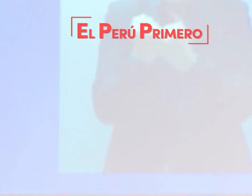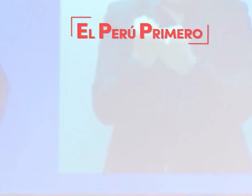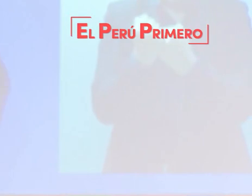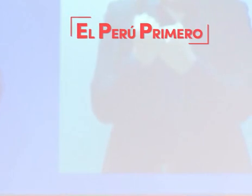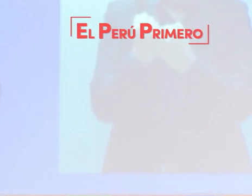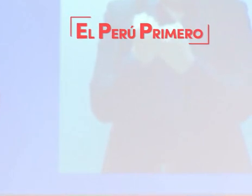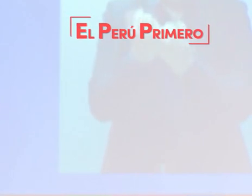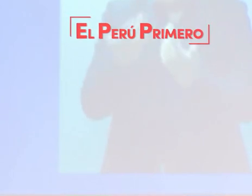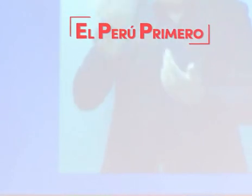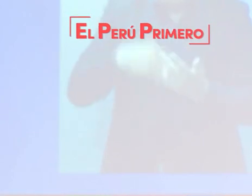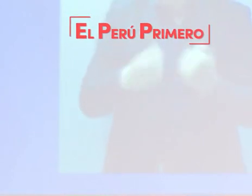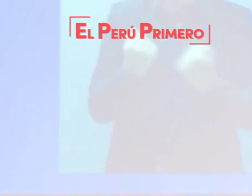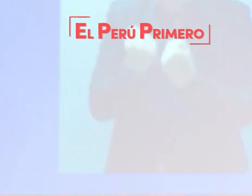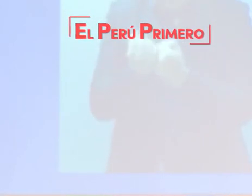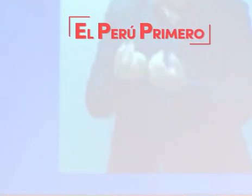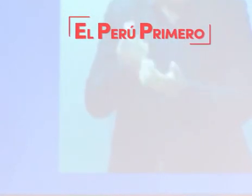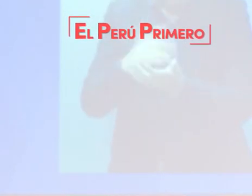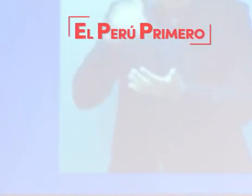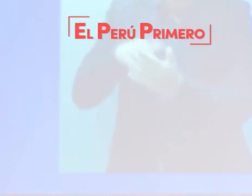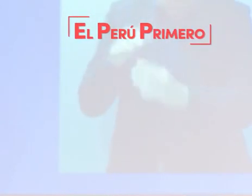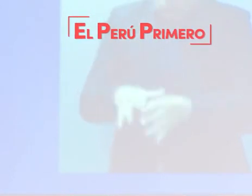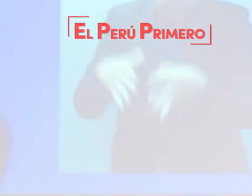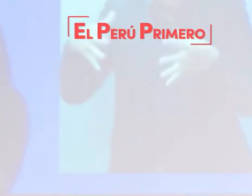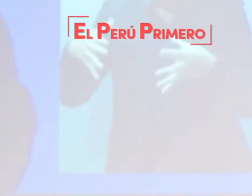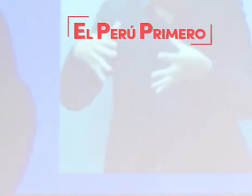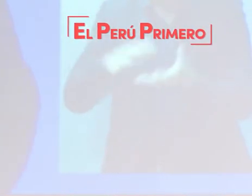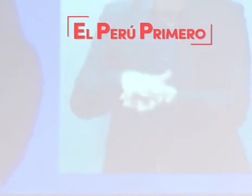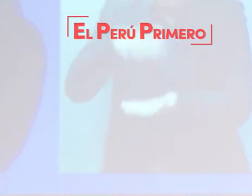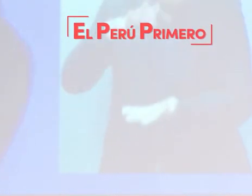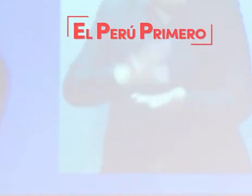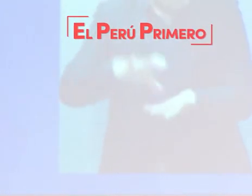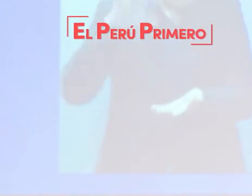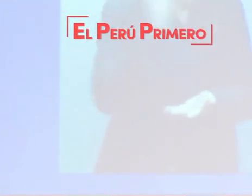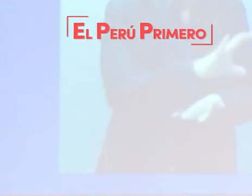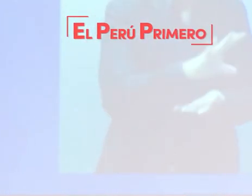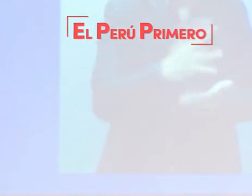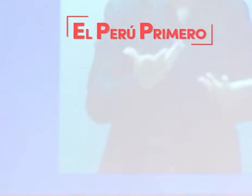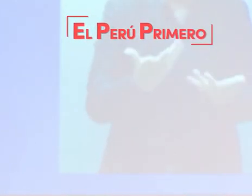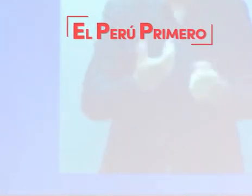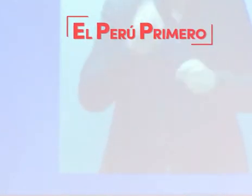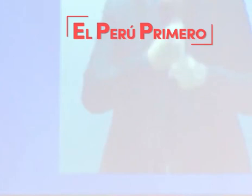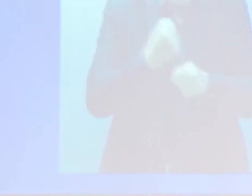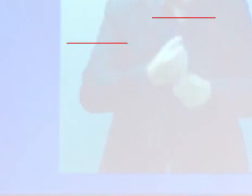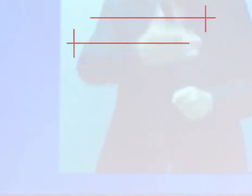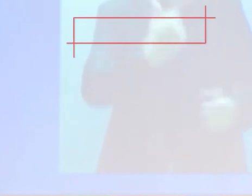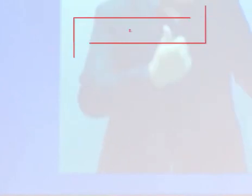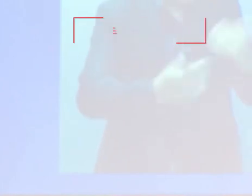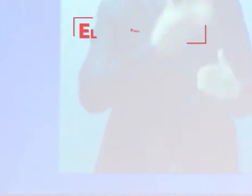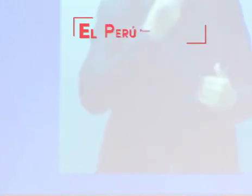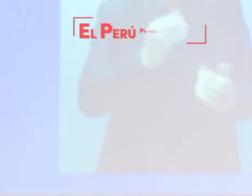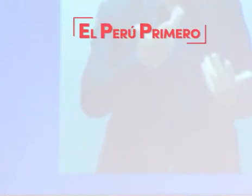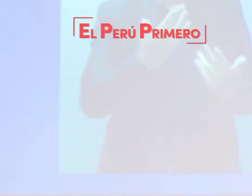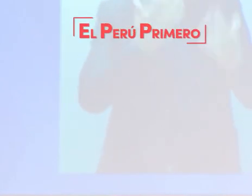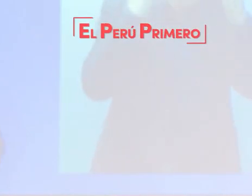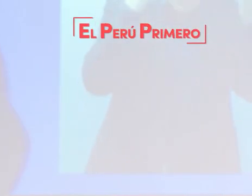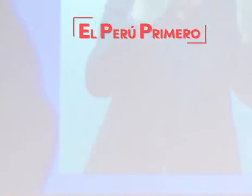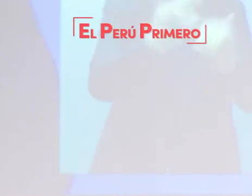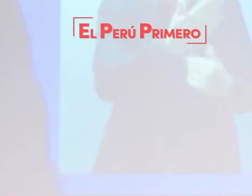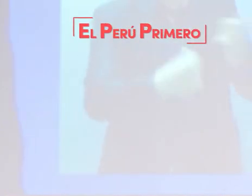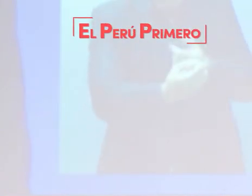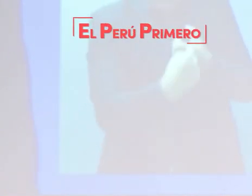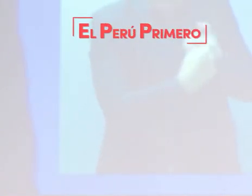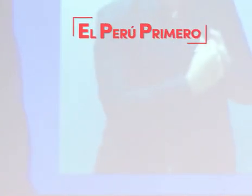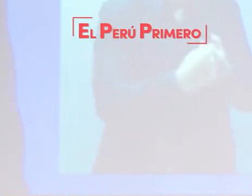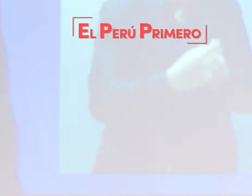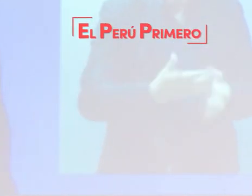de crecer económicamente, de generar oportunidades laborales para que cada vez más